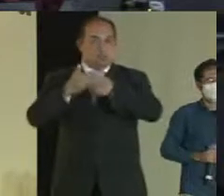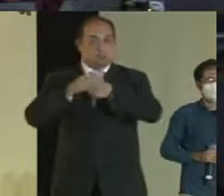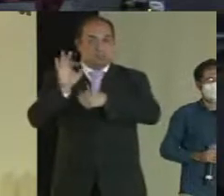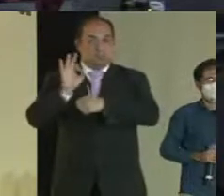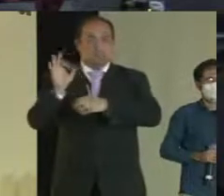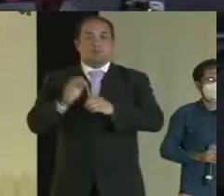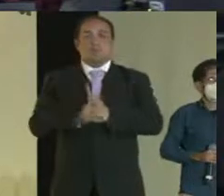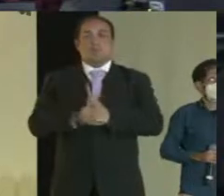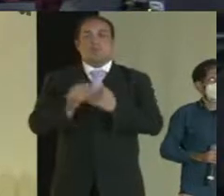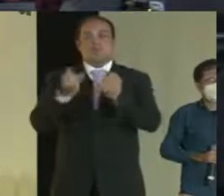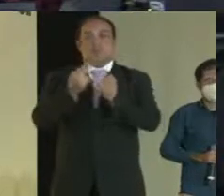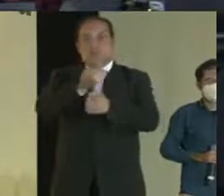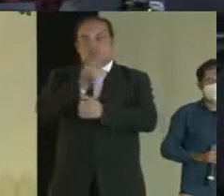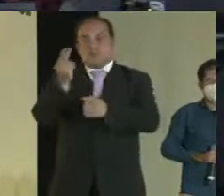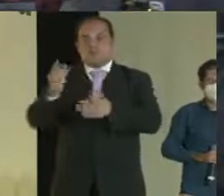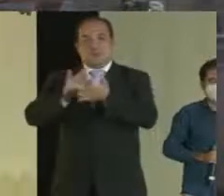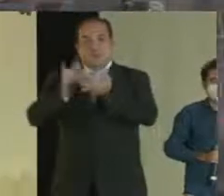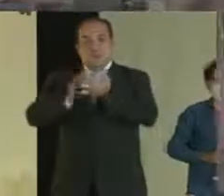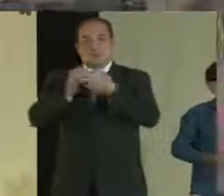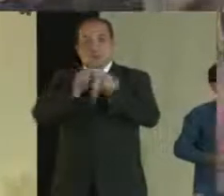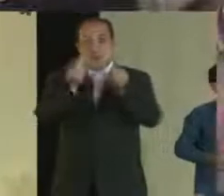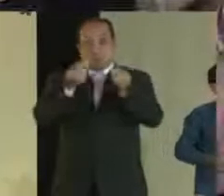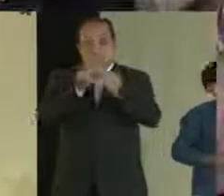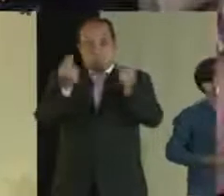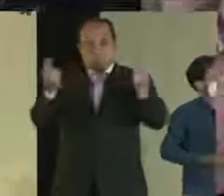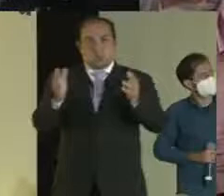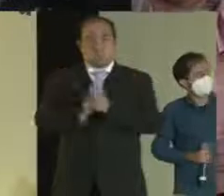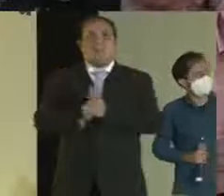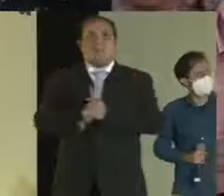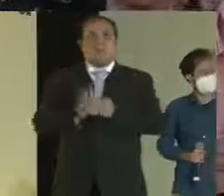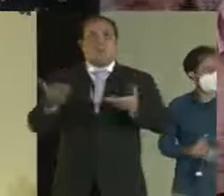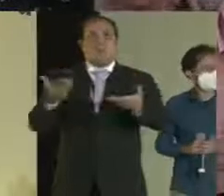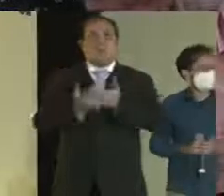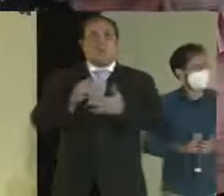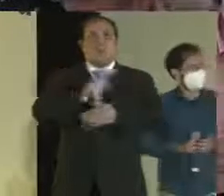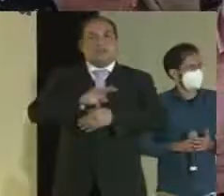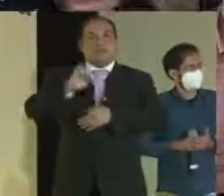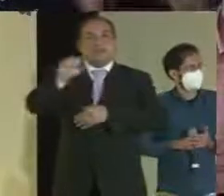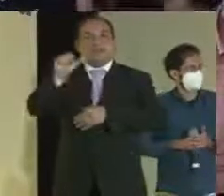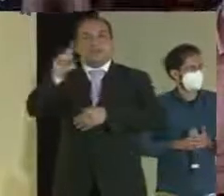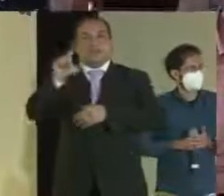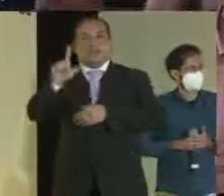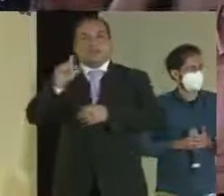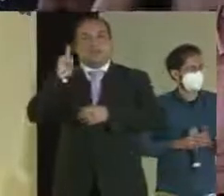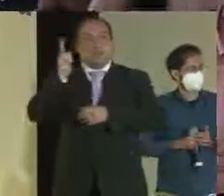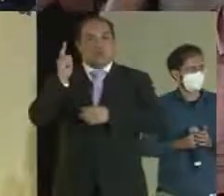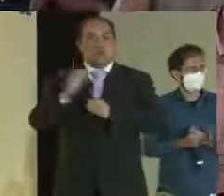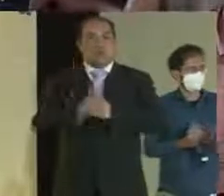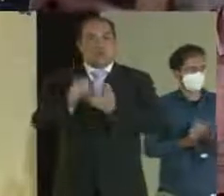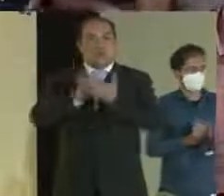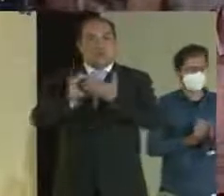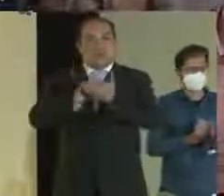próxima, igual que a todos ustedes. Muchas gracias por su presencia. Felicidades, Saúl. Ojalá